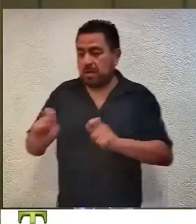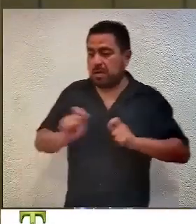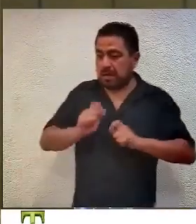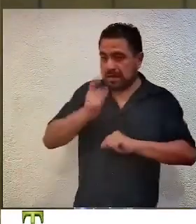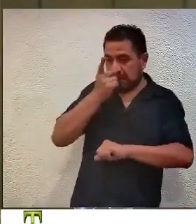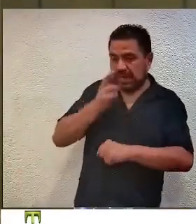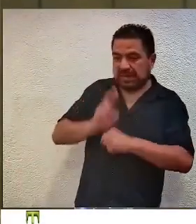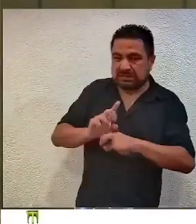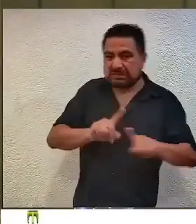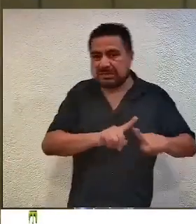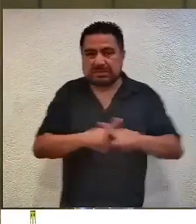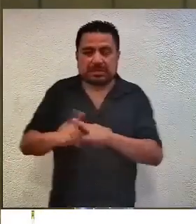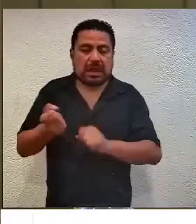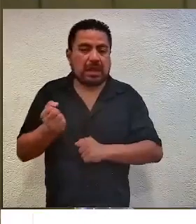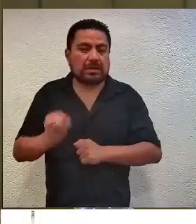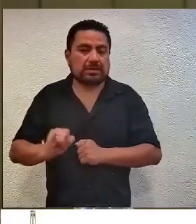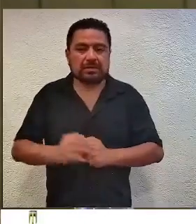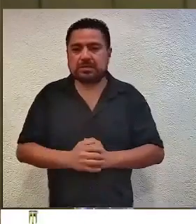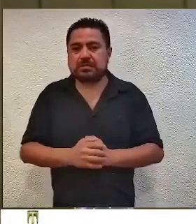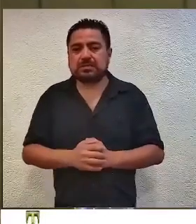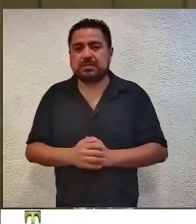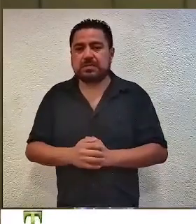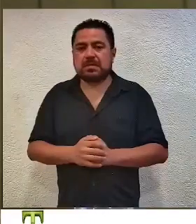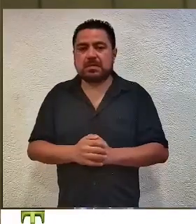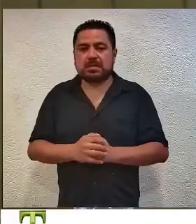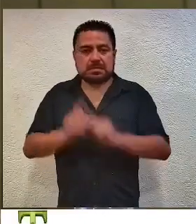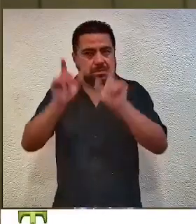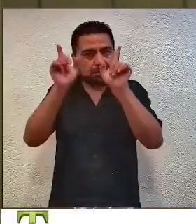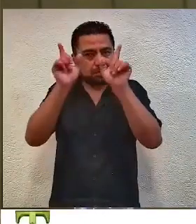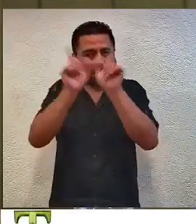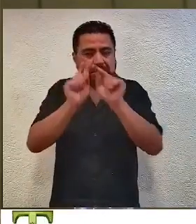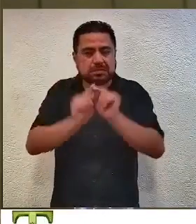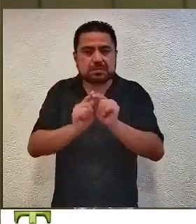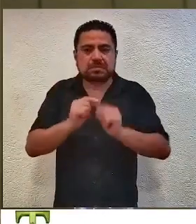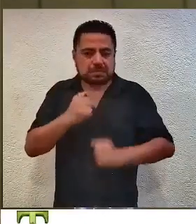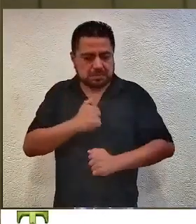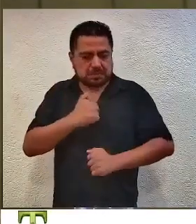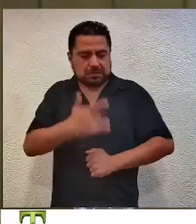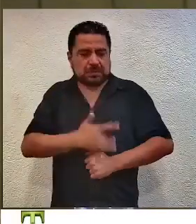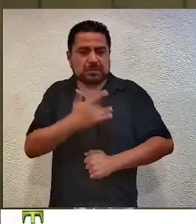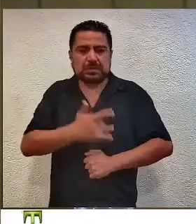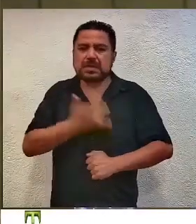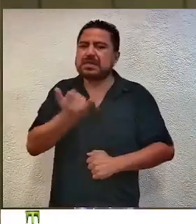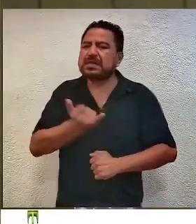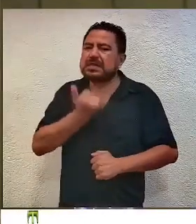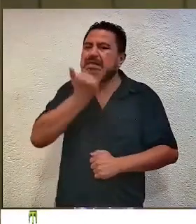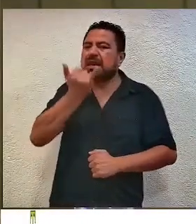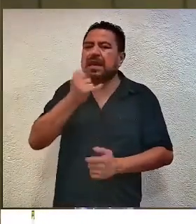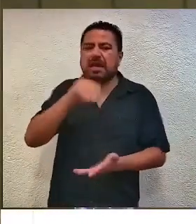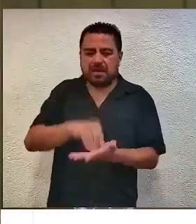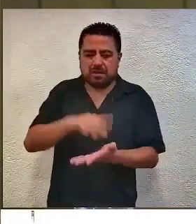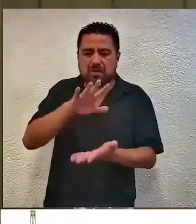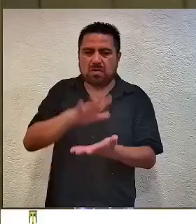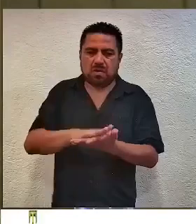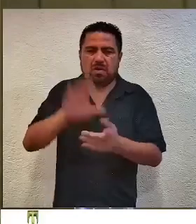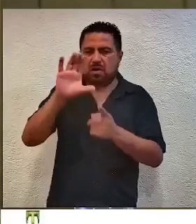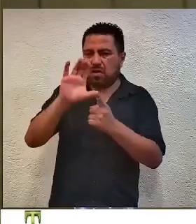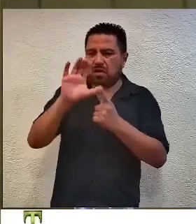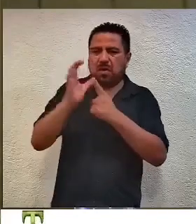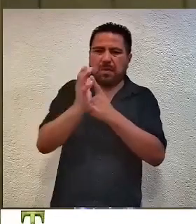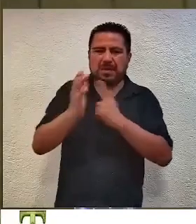del mismo tipo. De manera que, en conclusión, estimo que es equivocado establecer que la